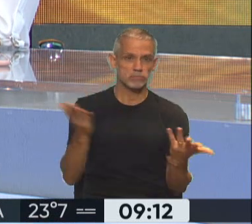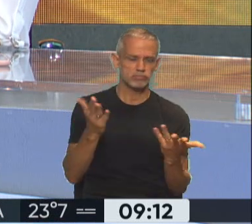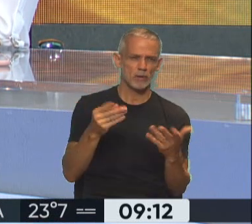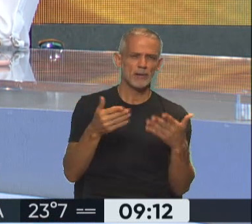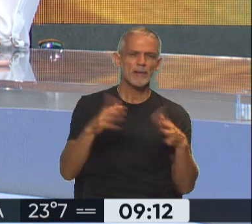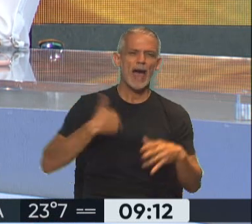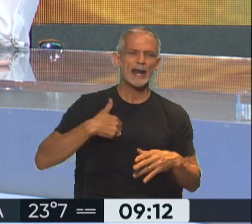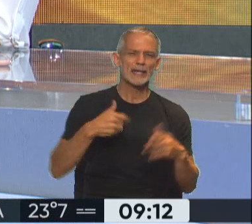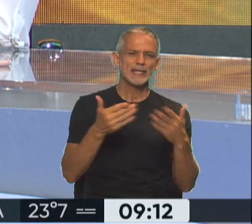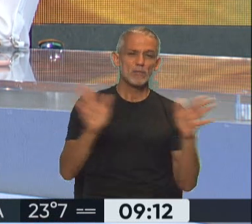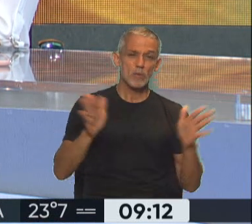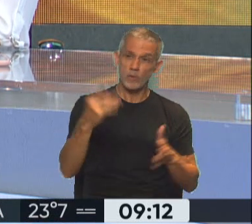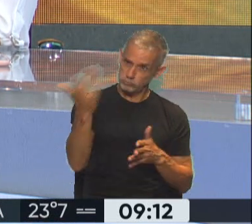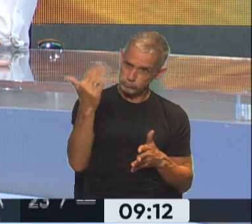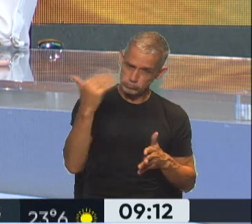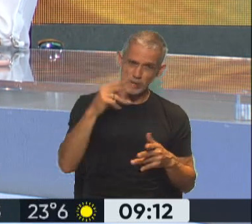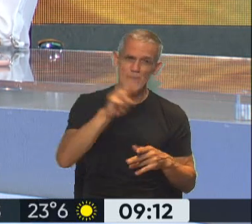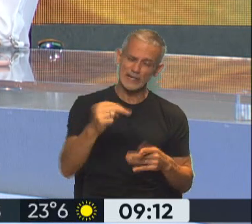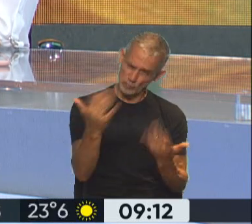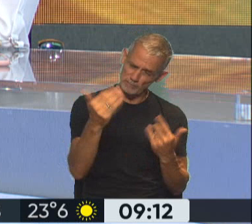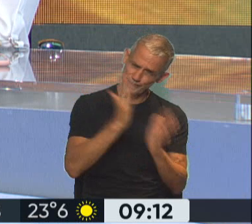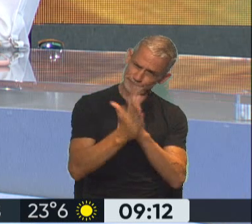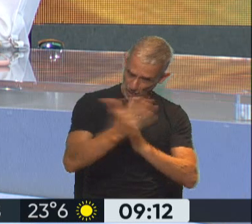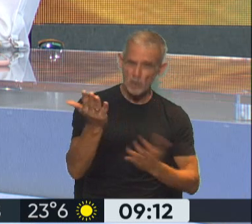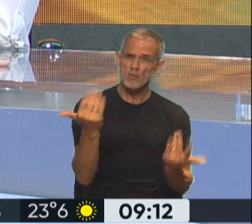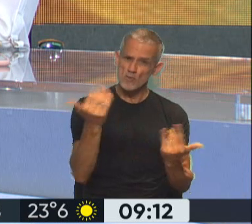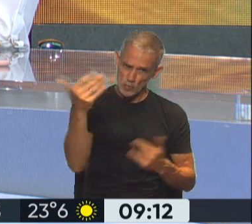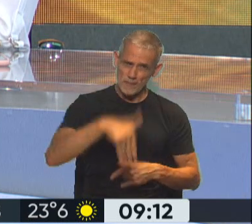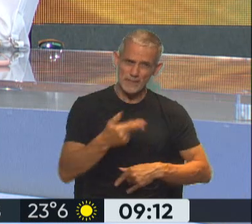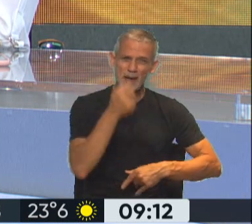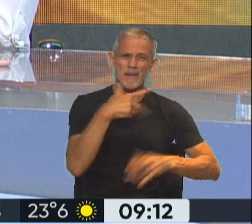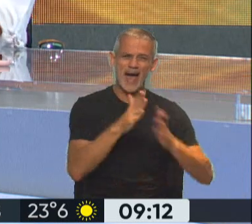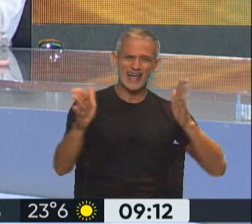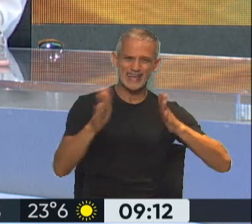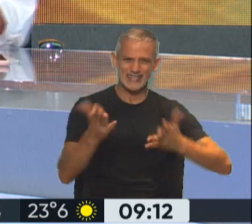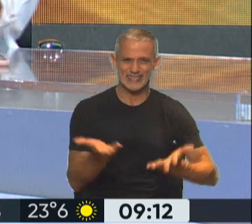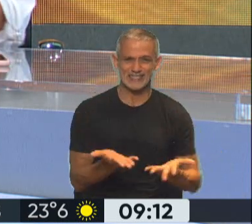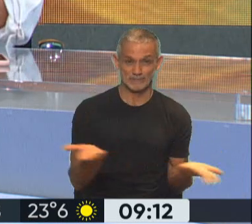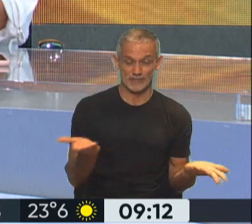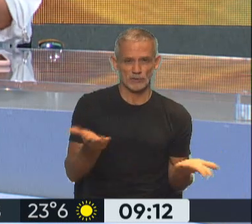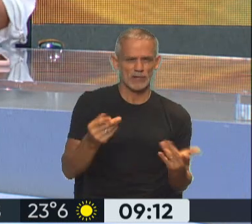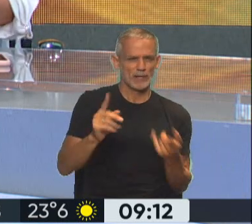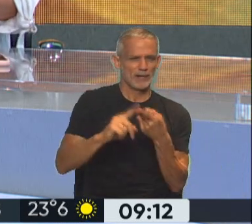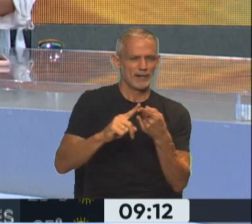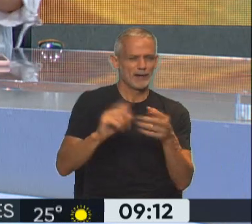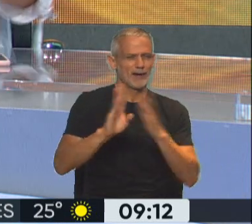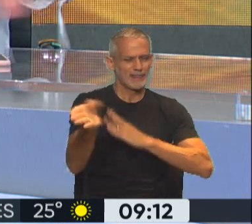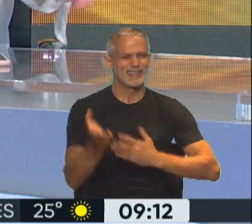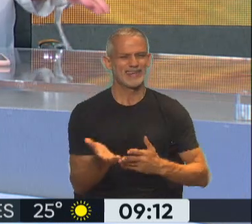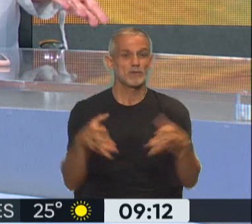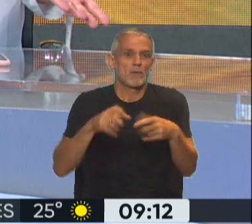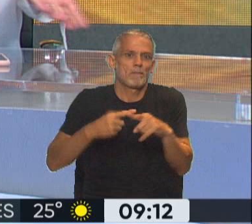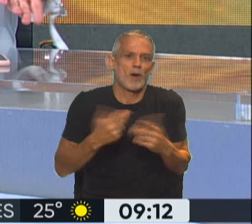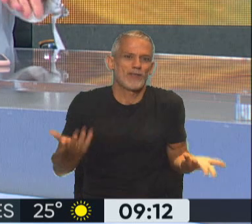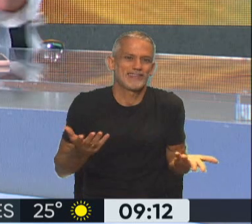fronteras argentinas para que los venezolanos vengan al país y la facilidades para que venezolanos vengan a nuestro país hay una relación directa también política